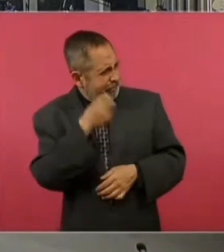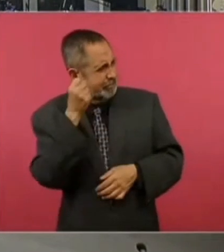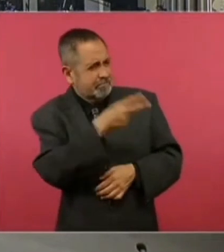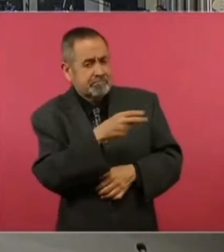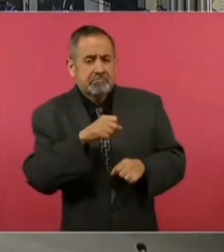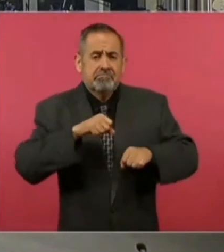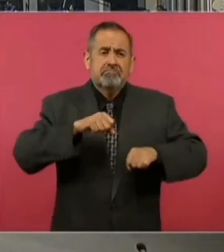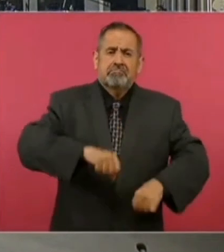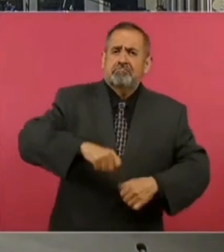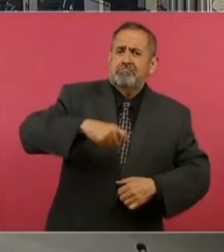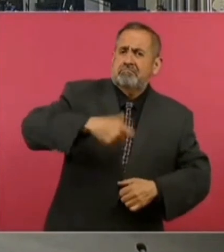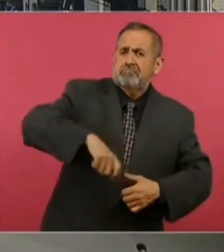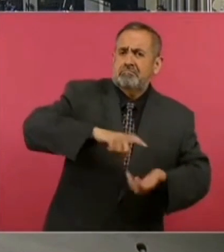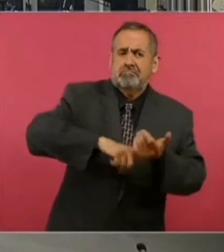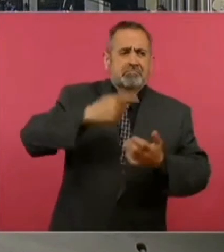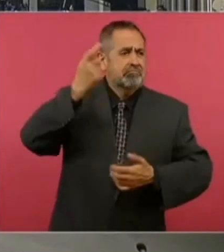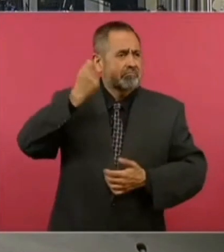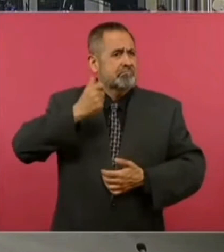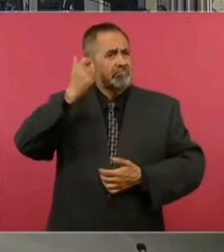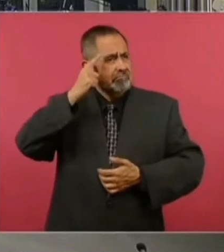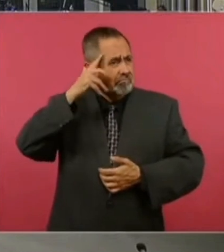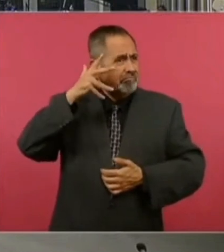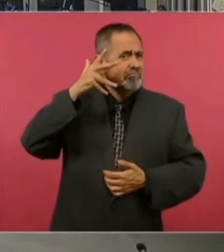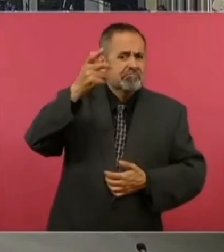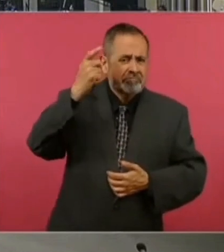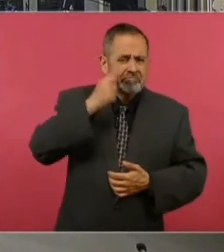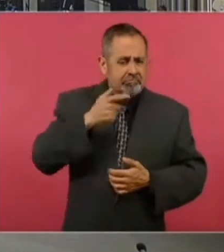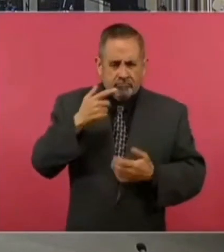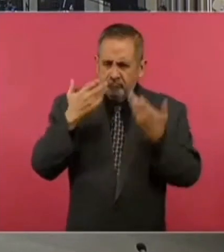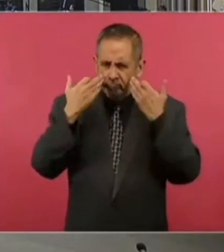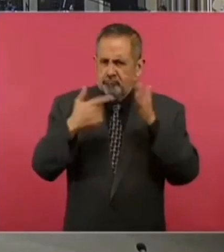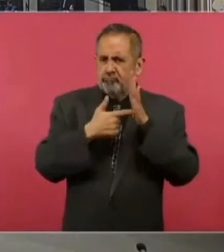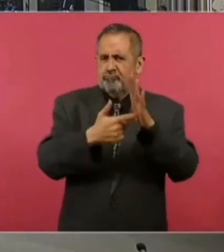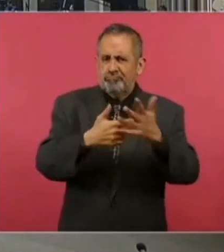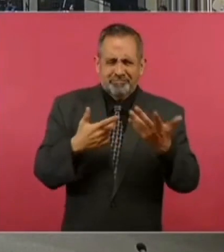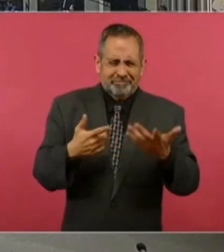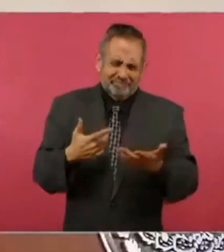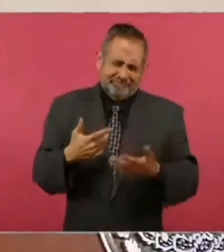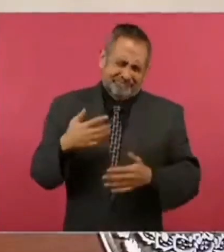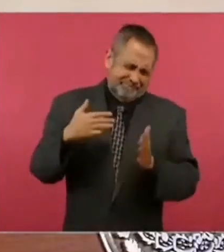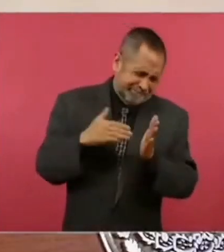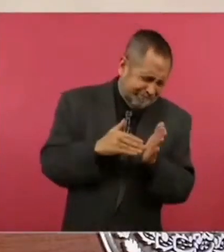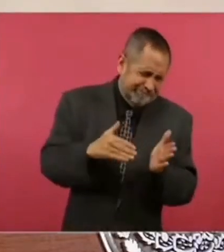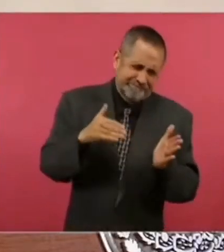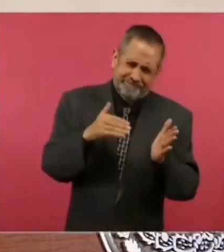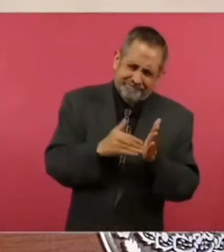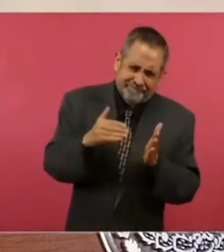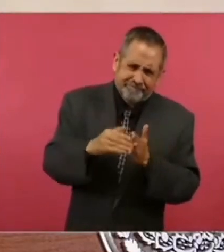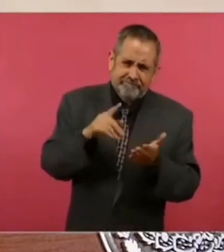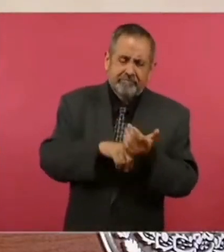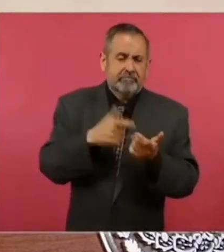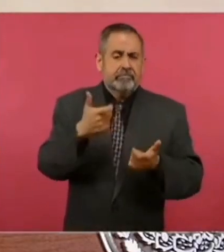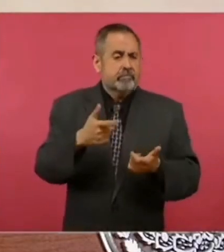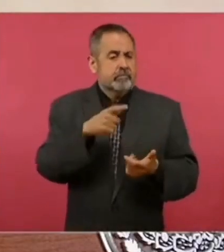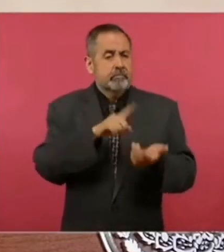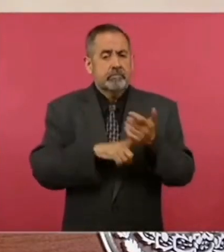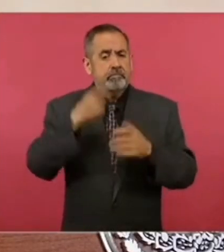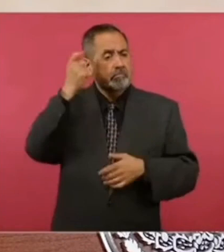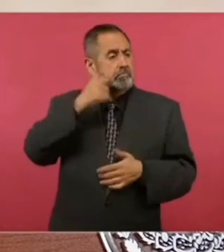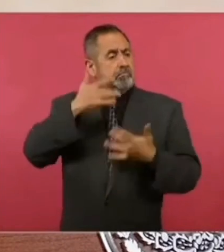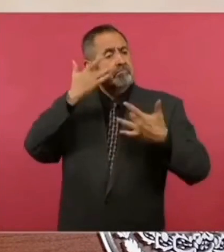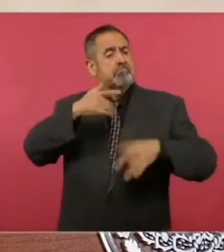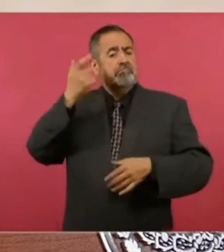los privilegios de tener, pues ya aquí se ha expuesto, cientos de miles de pesos cuando se retiran